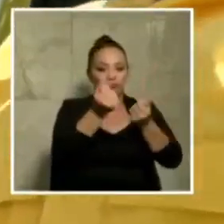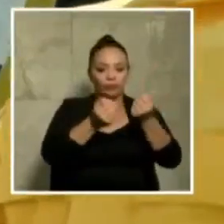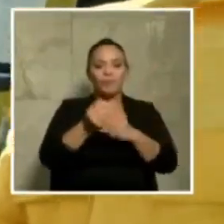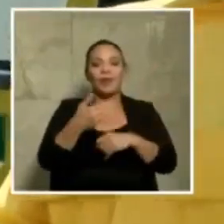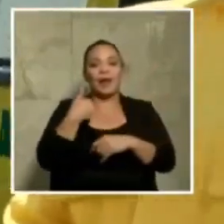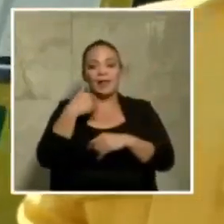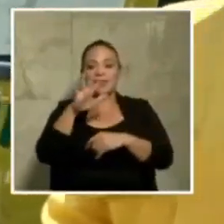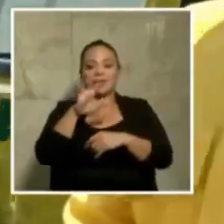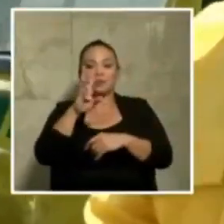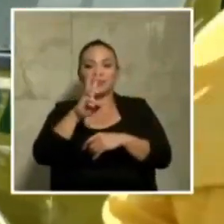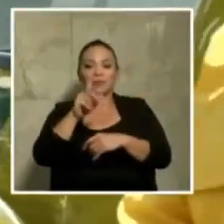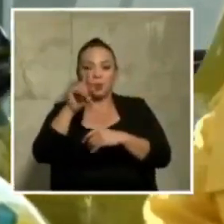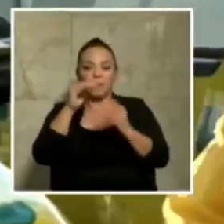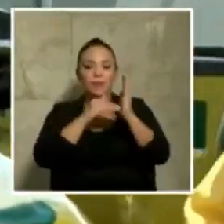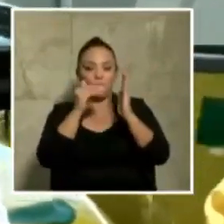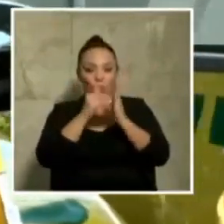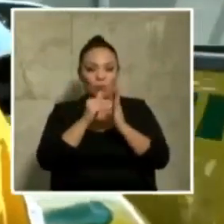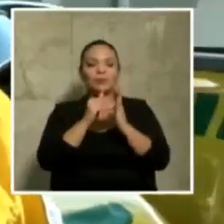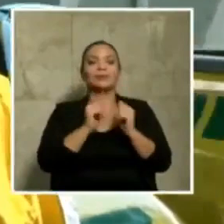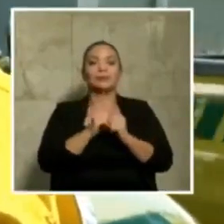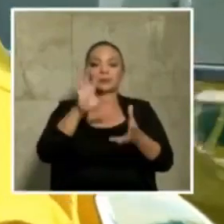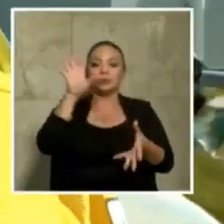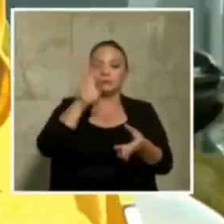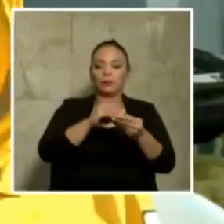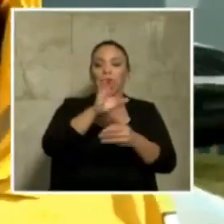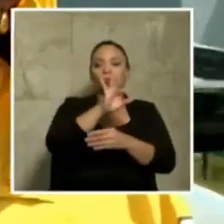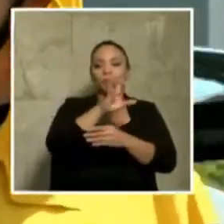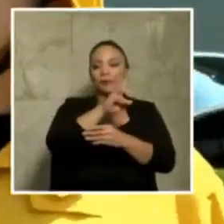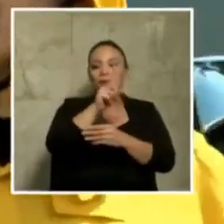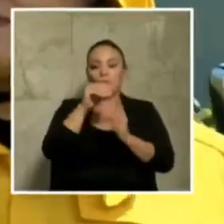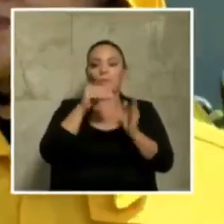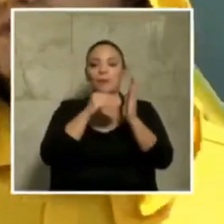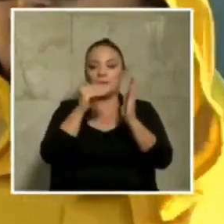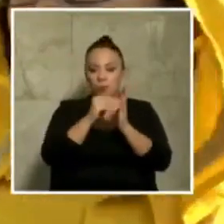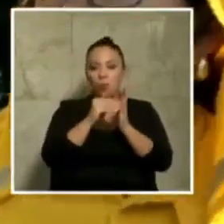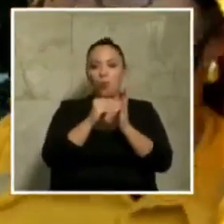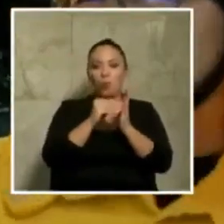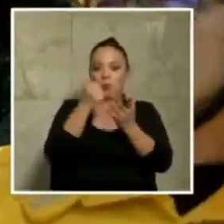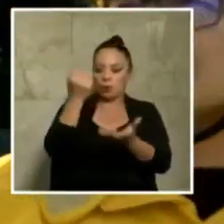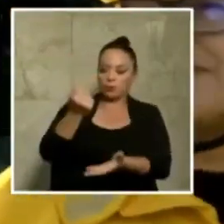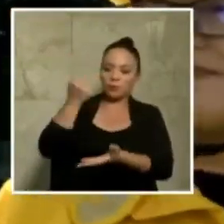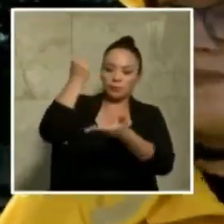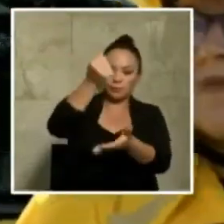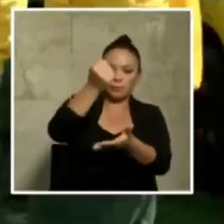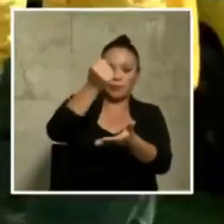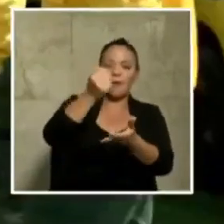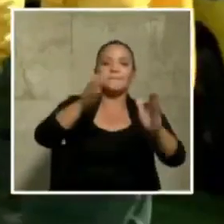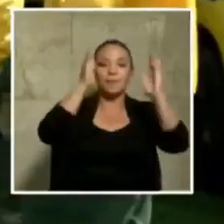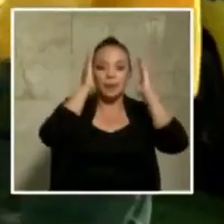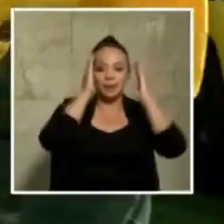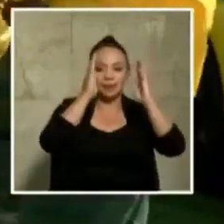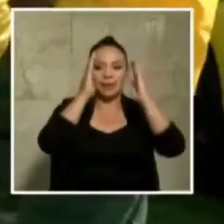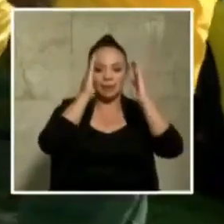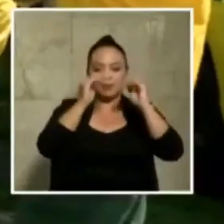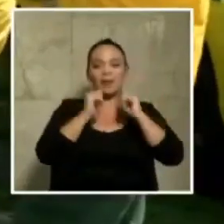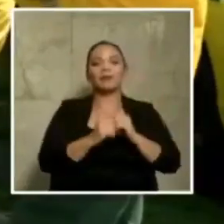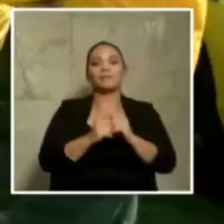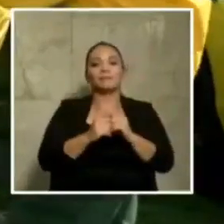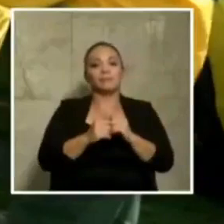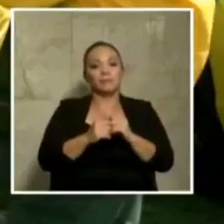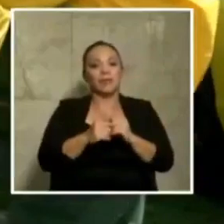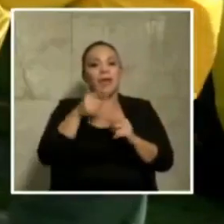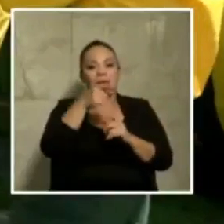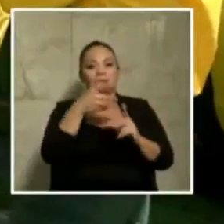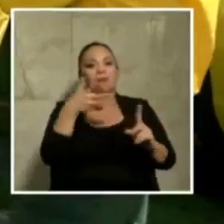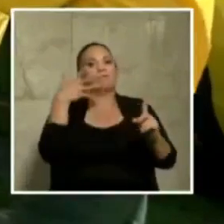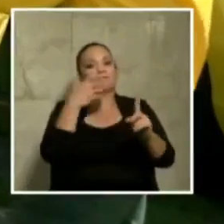561 millones para un total de 961 millones que se están dando para atender y combatir el impacto del Niño